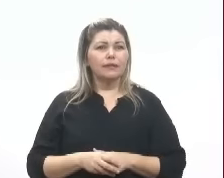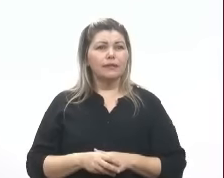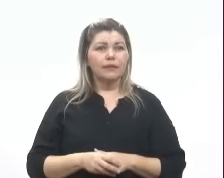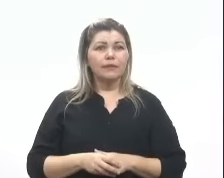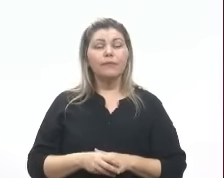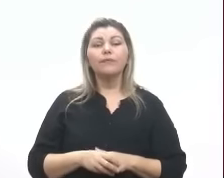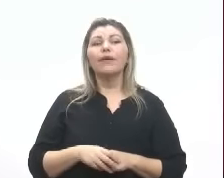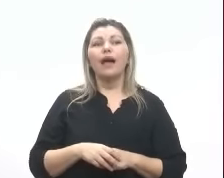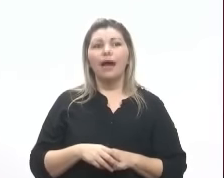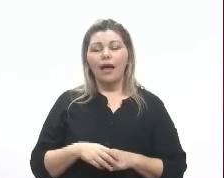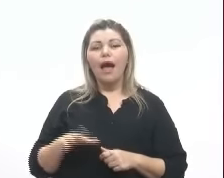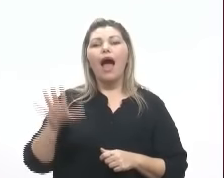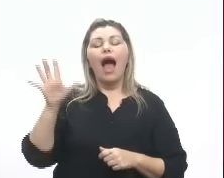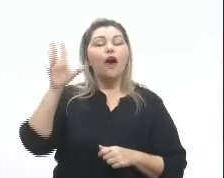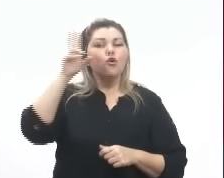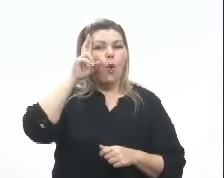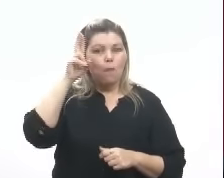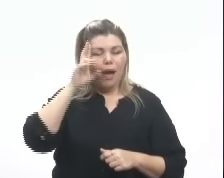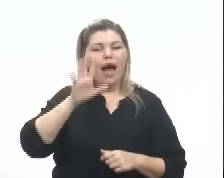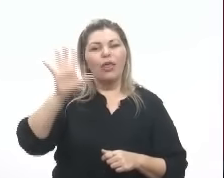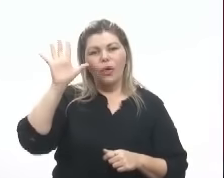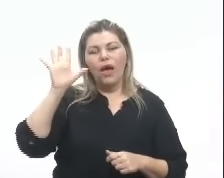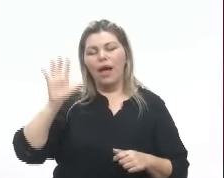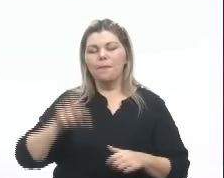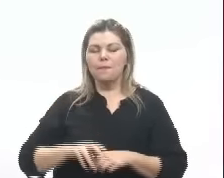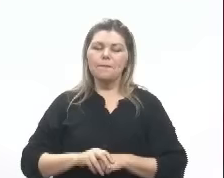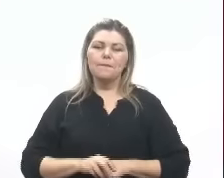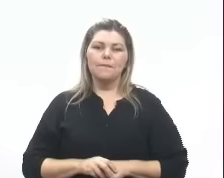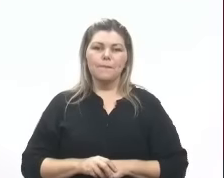Ah, están ocupados. Bueno,